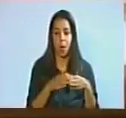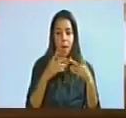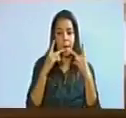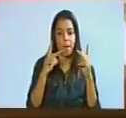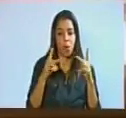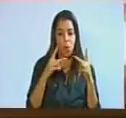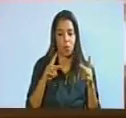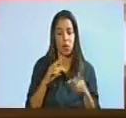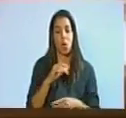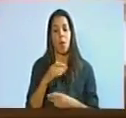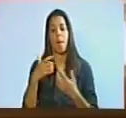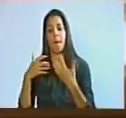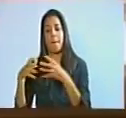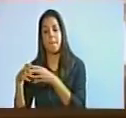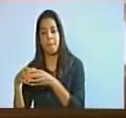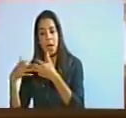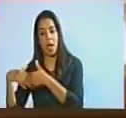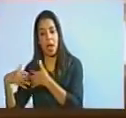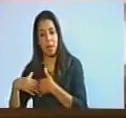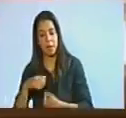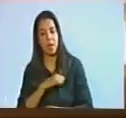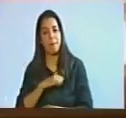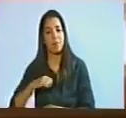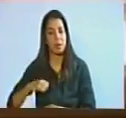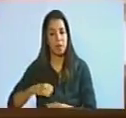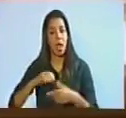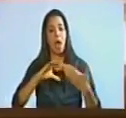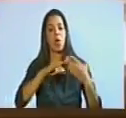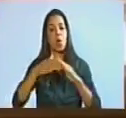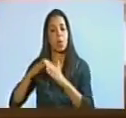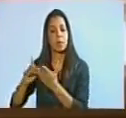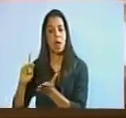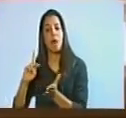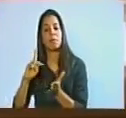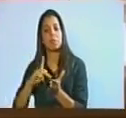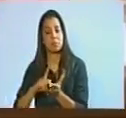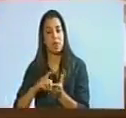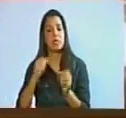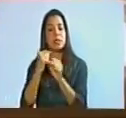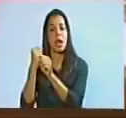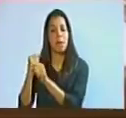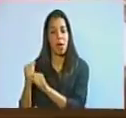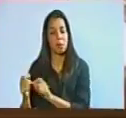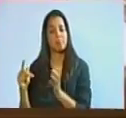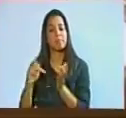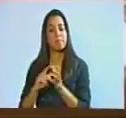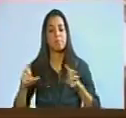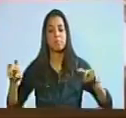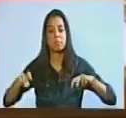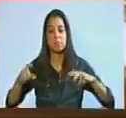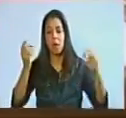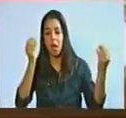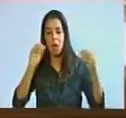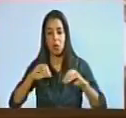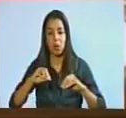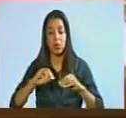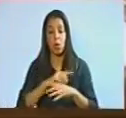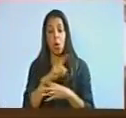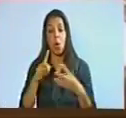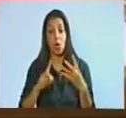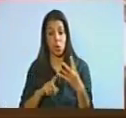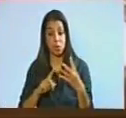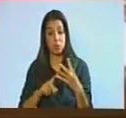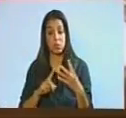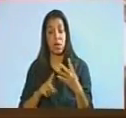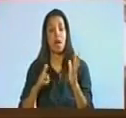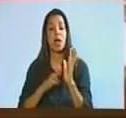público, privado, comunal y las trabajadoras y trabajadores. 4. Garantizar